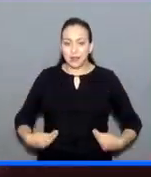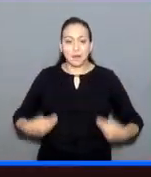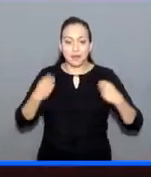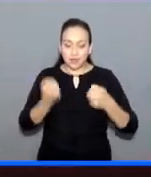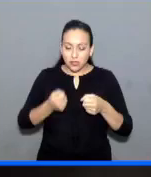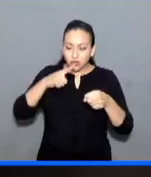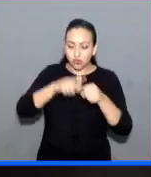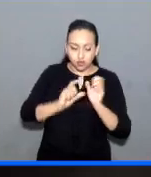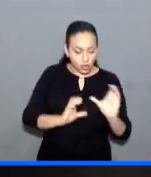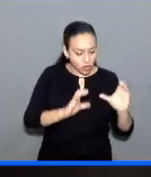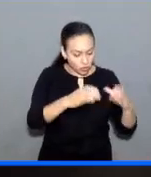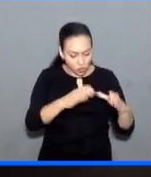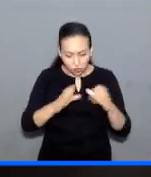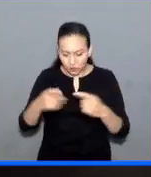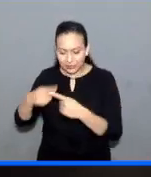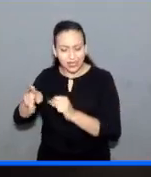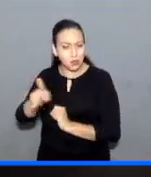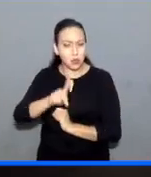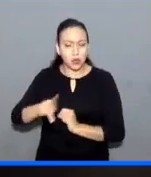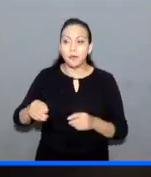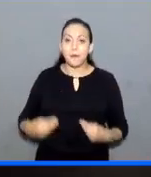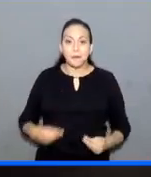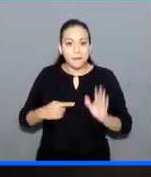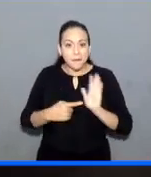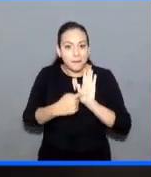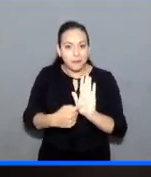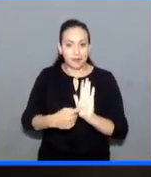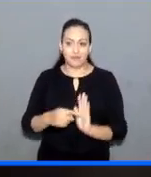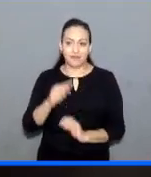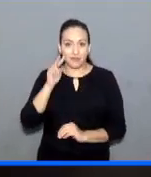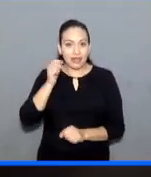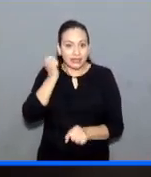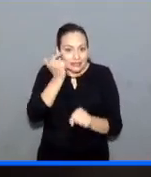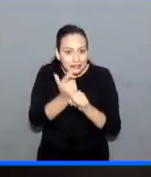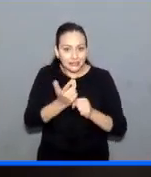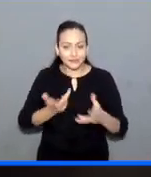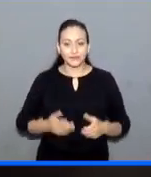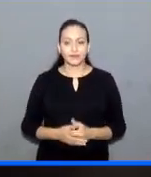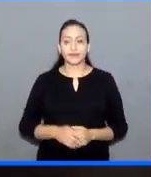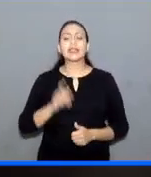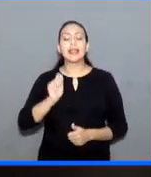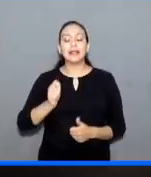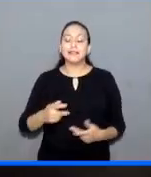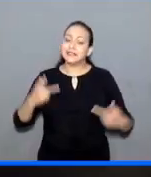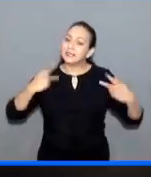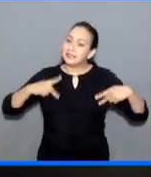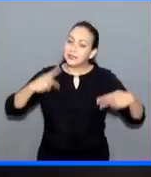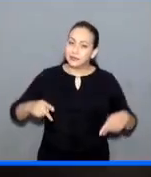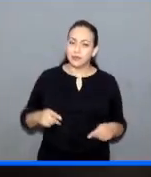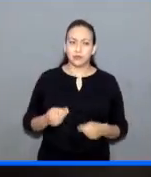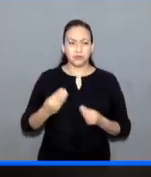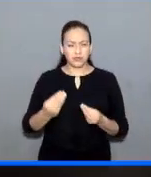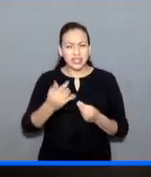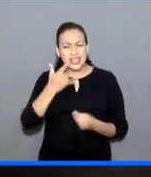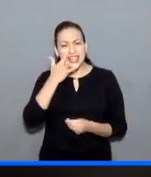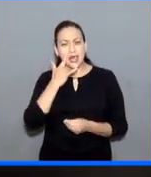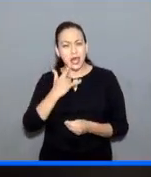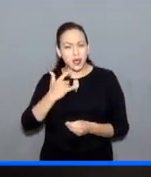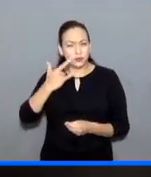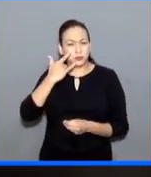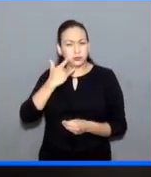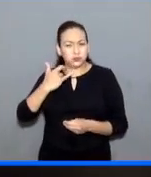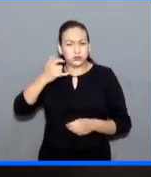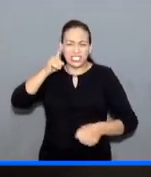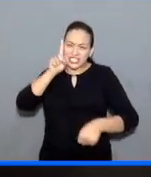comunidades del país. Representan la lucha diaria de muchas personas y son la voz de muchas personas que por tiempos